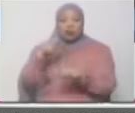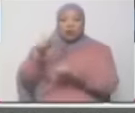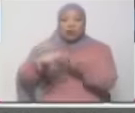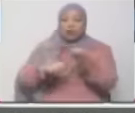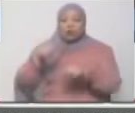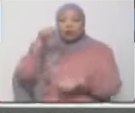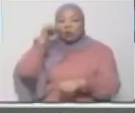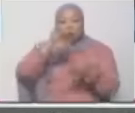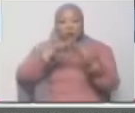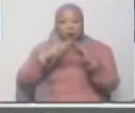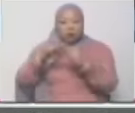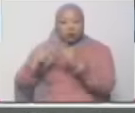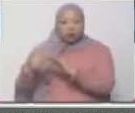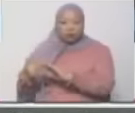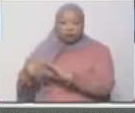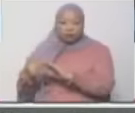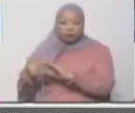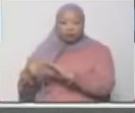comunales.